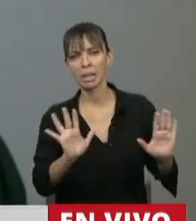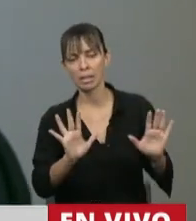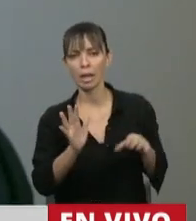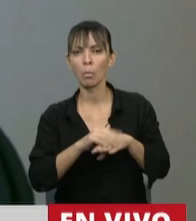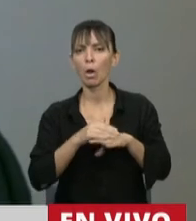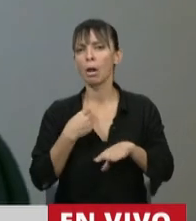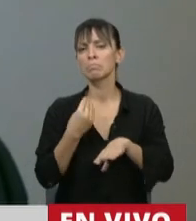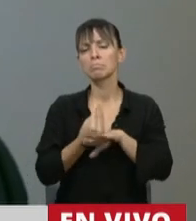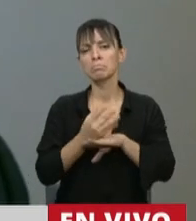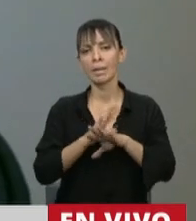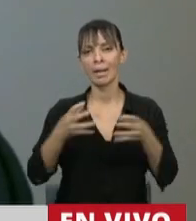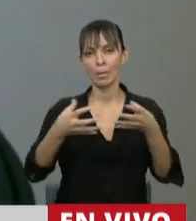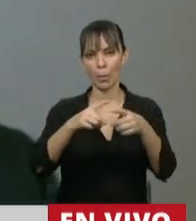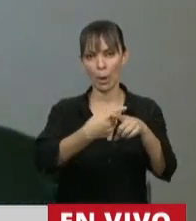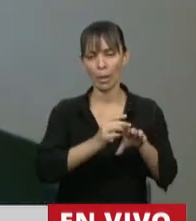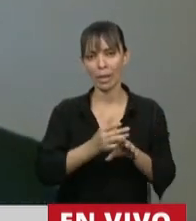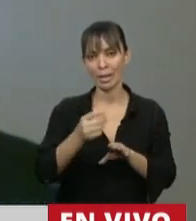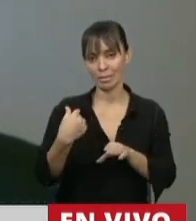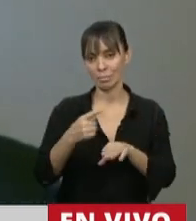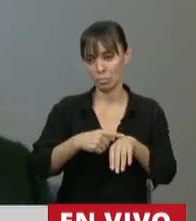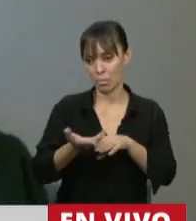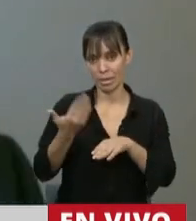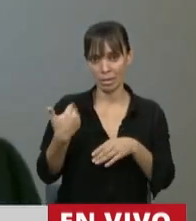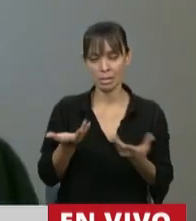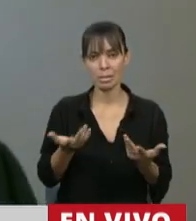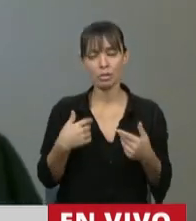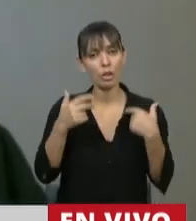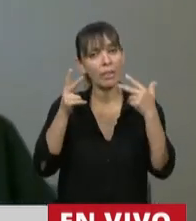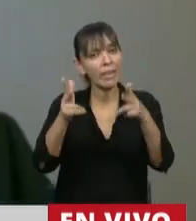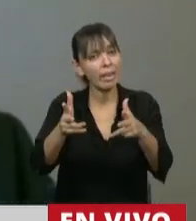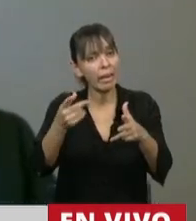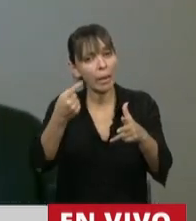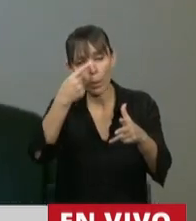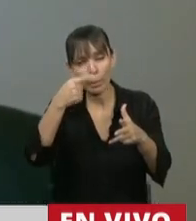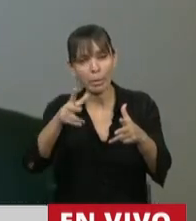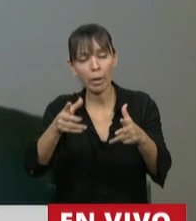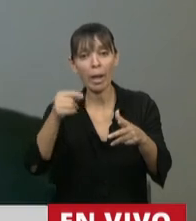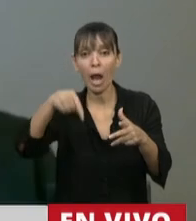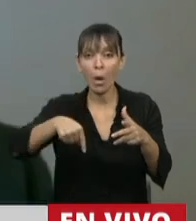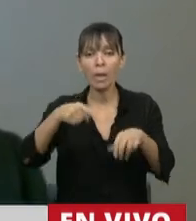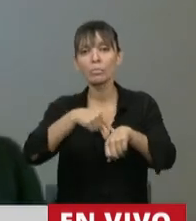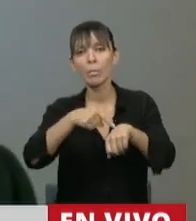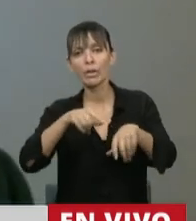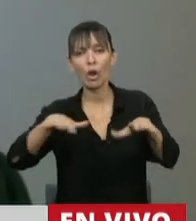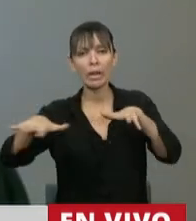la sesión anterior, precisamente diciendo que estamos en una crisis muy profunda,